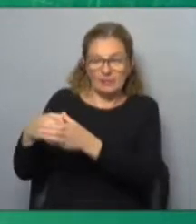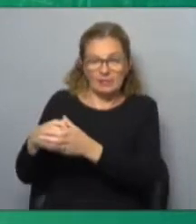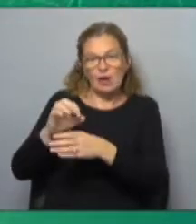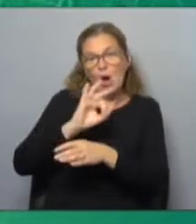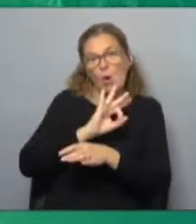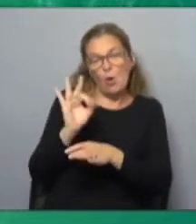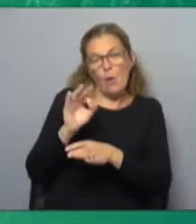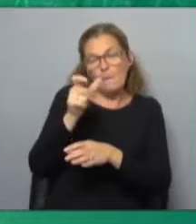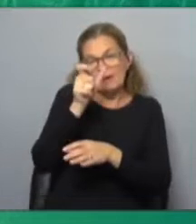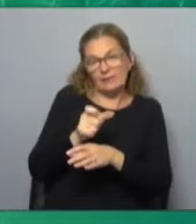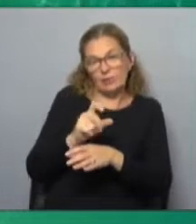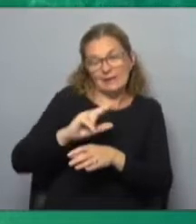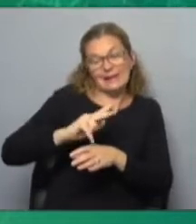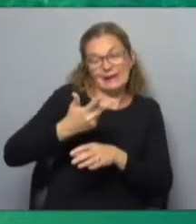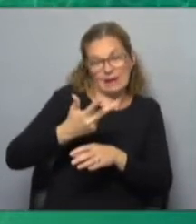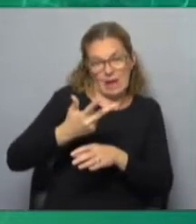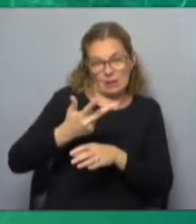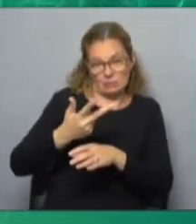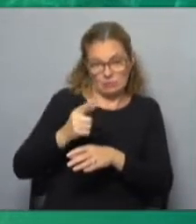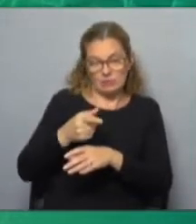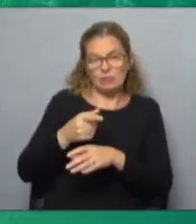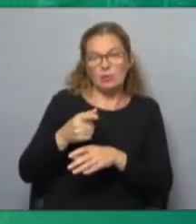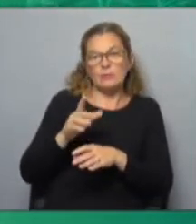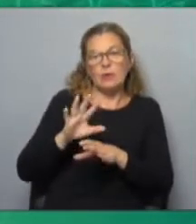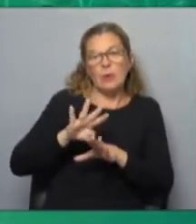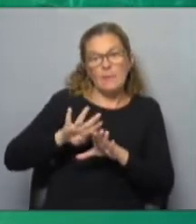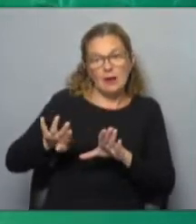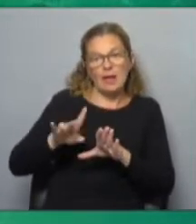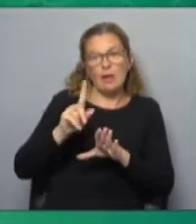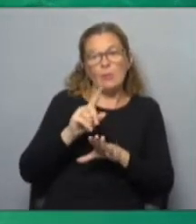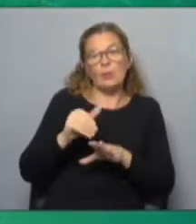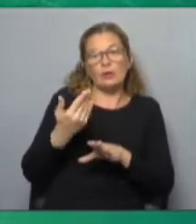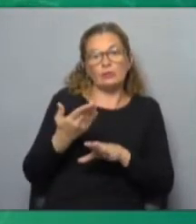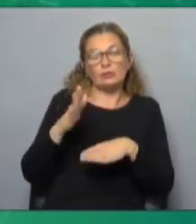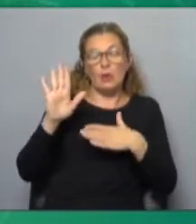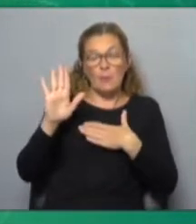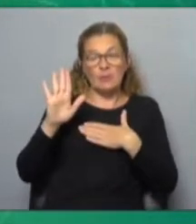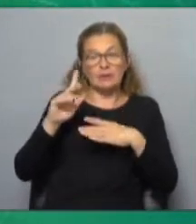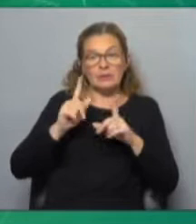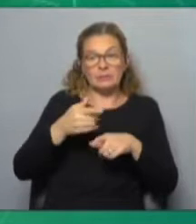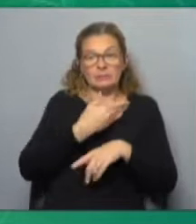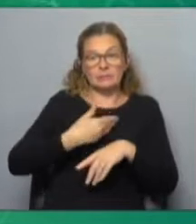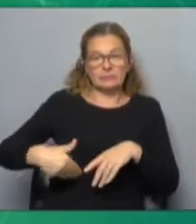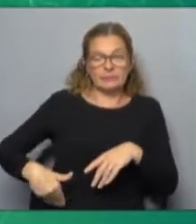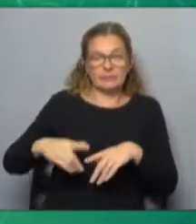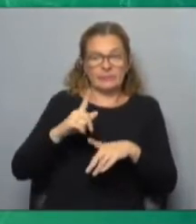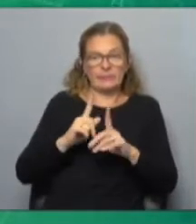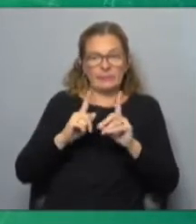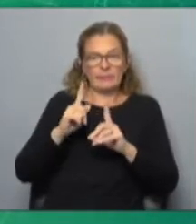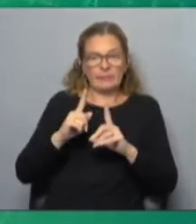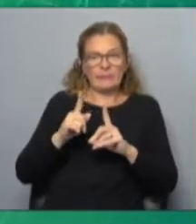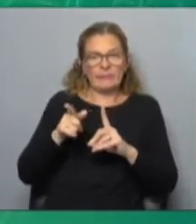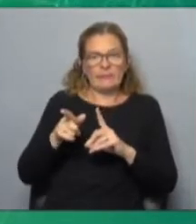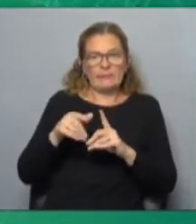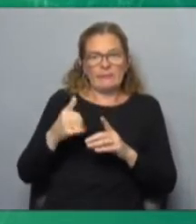personas terciarizadas. Eso por un lado. Por otro lado, se compromete también el gobierno a la creación, por un